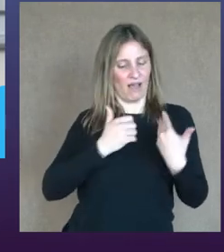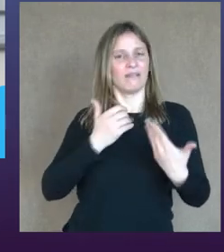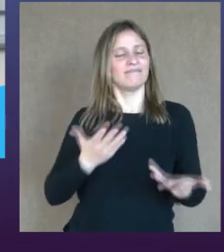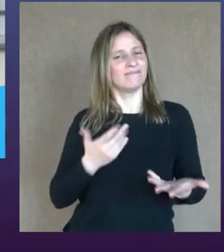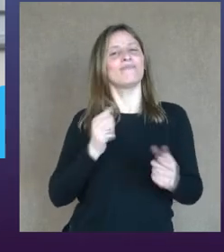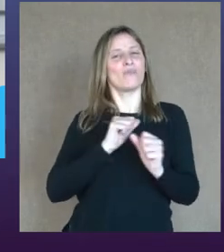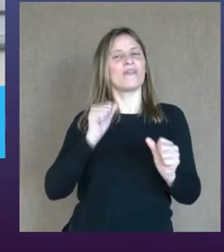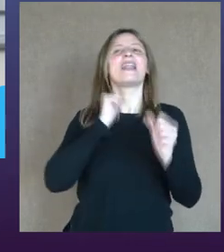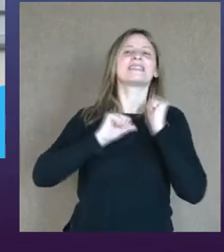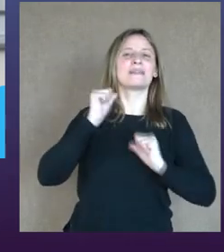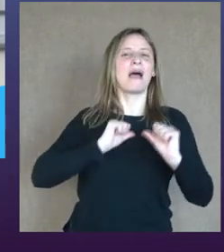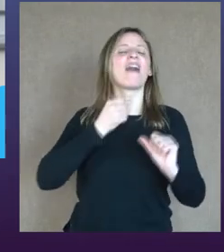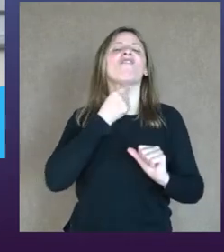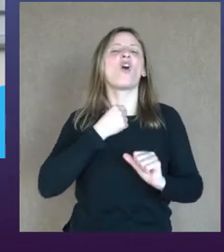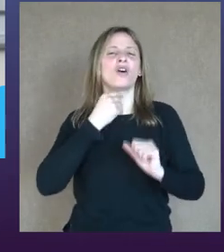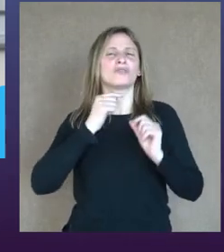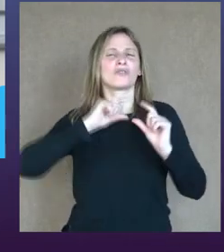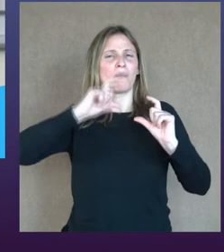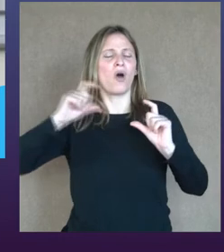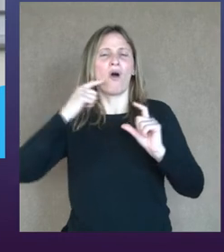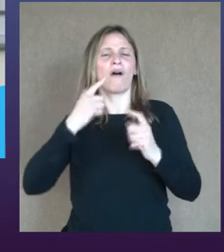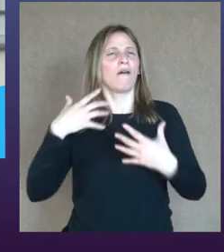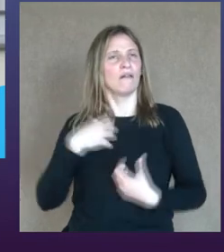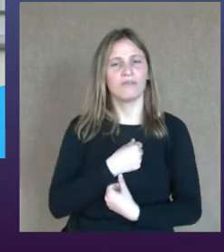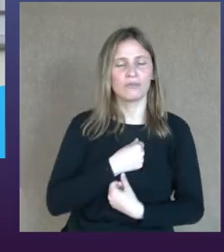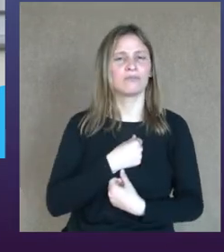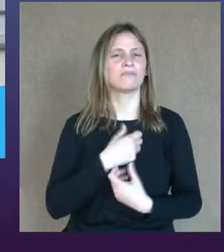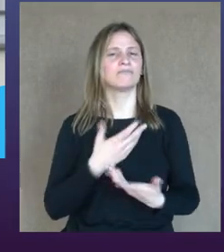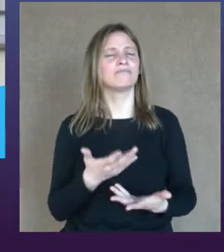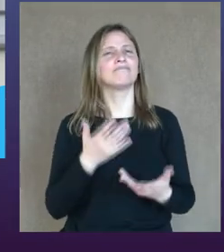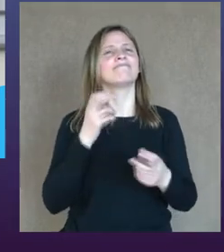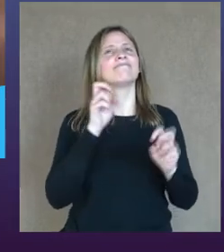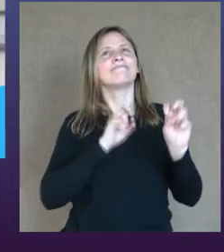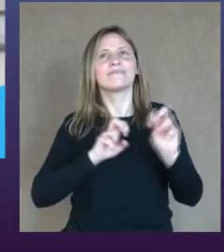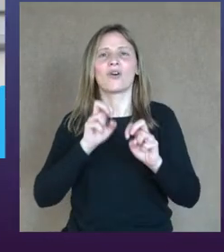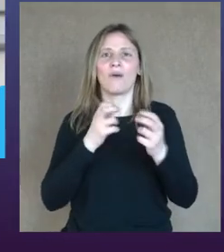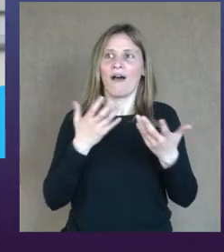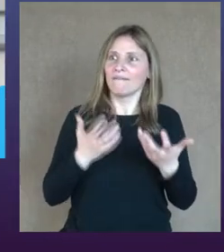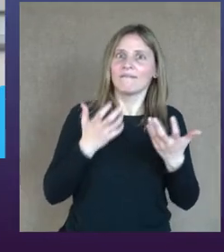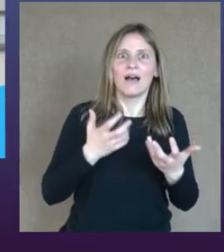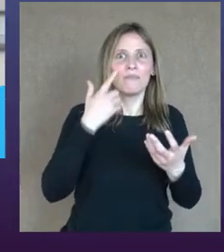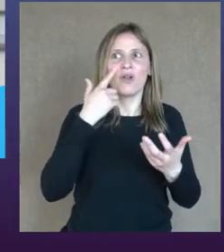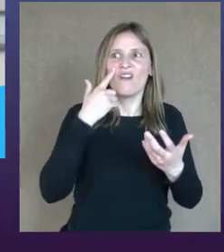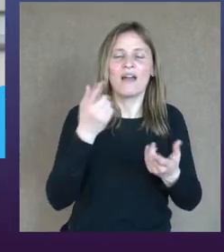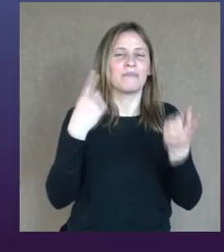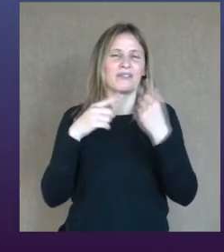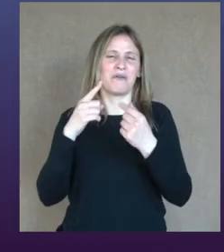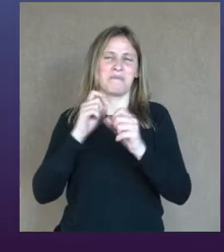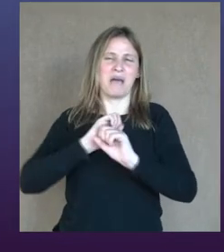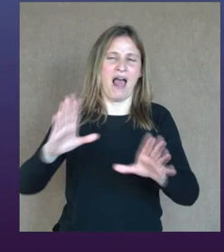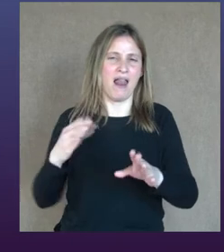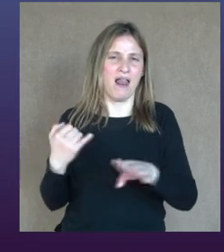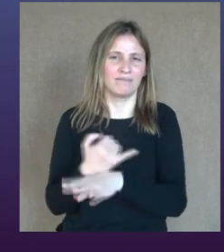puede lastimar, uno se frustra, es como tratar de abrir una puerta del lado de la bisagra, ¿viste? No, la abrir del